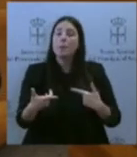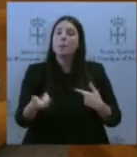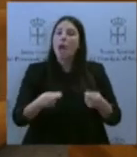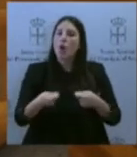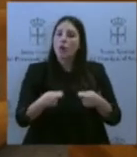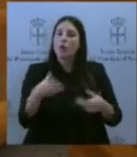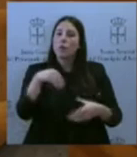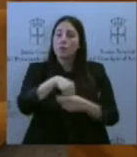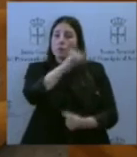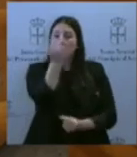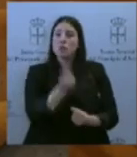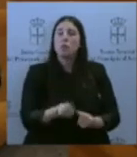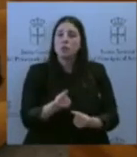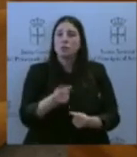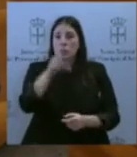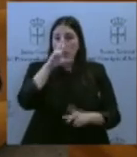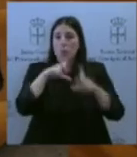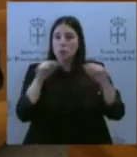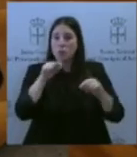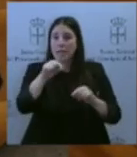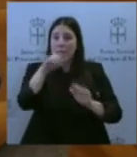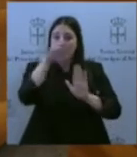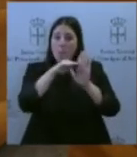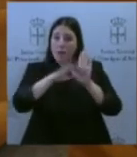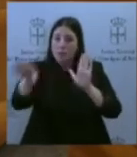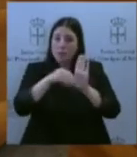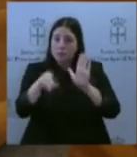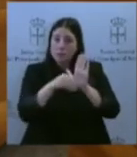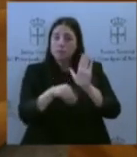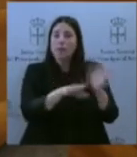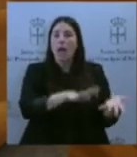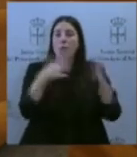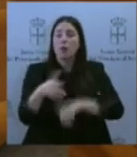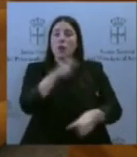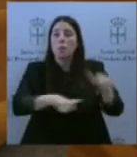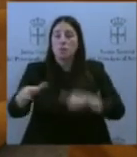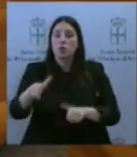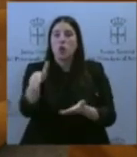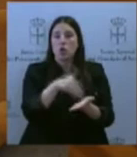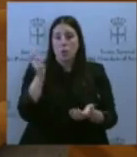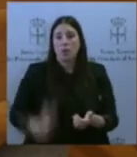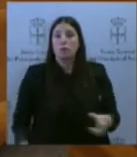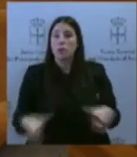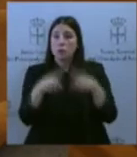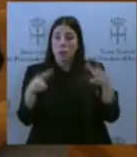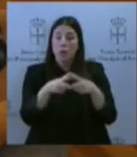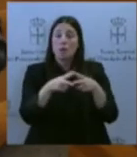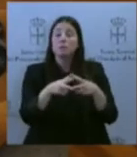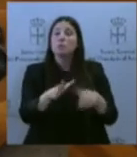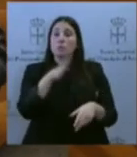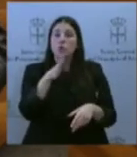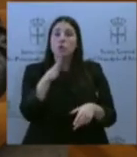medidas complementarias que serán de aplicación a las personas que perciben el salario social y, por tanto, va a reforzar también su situación y